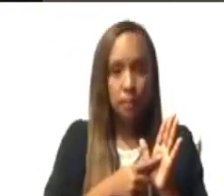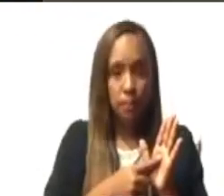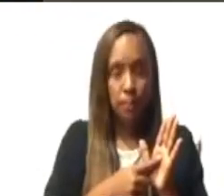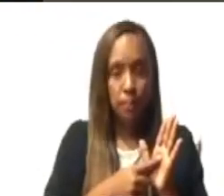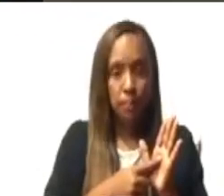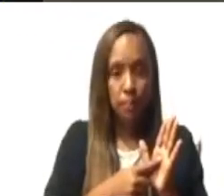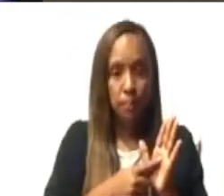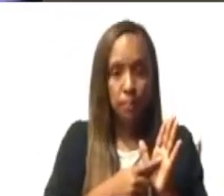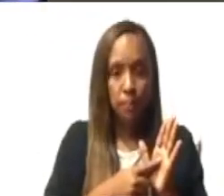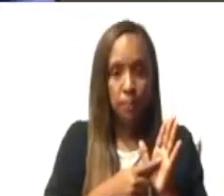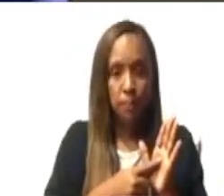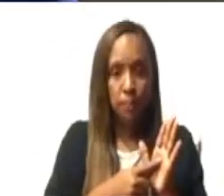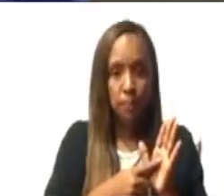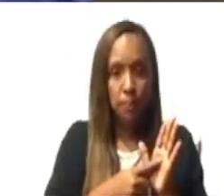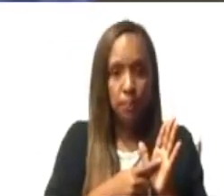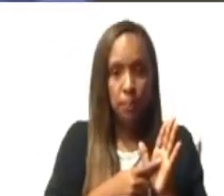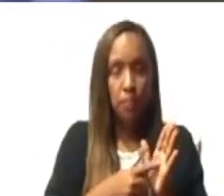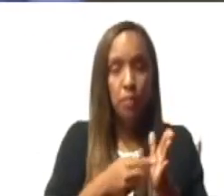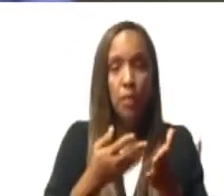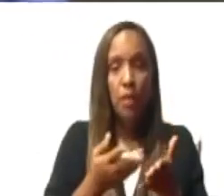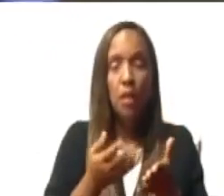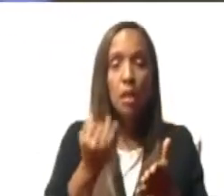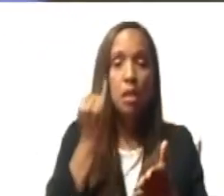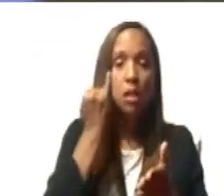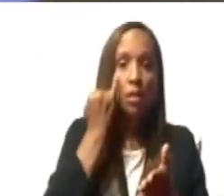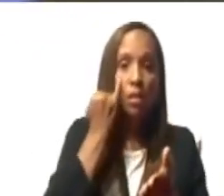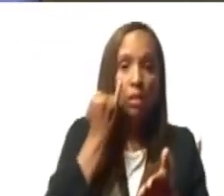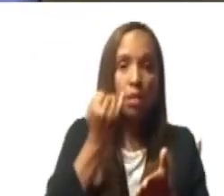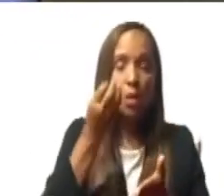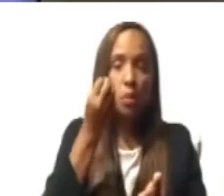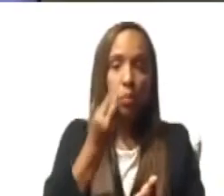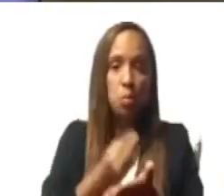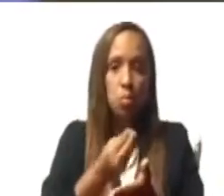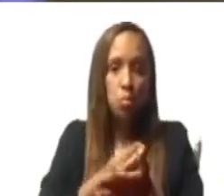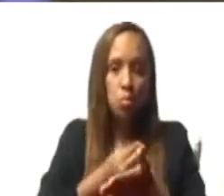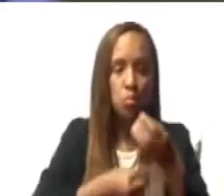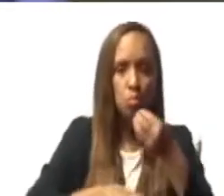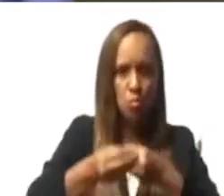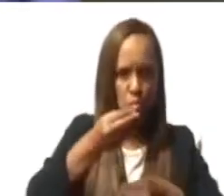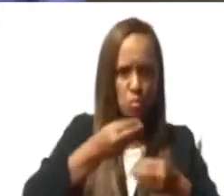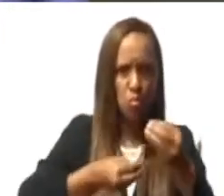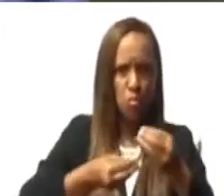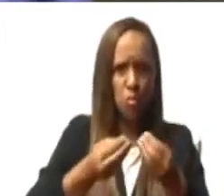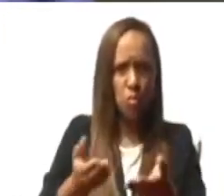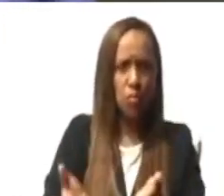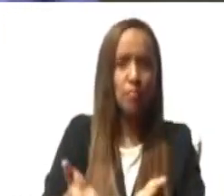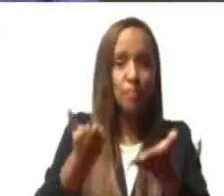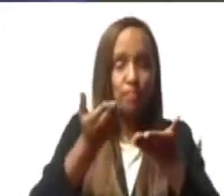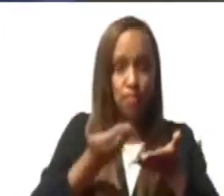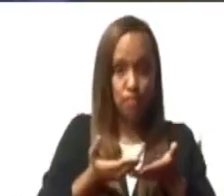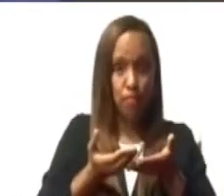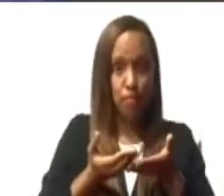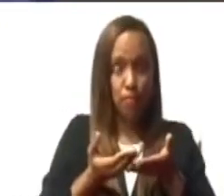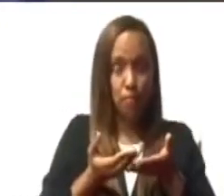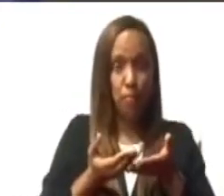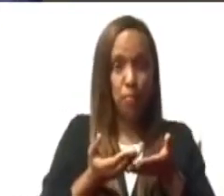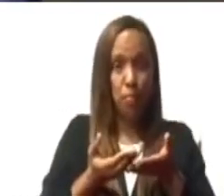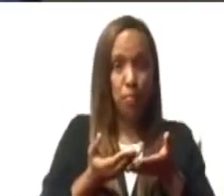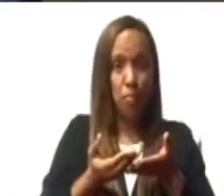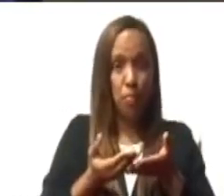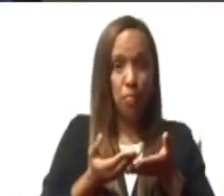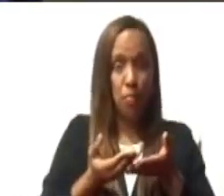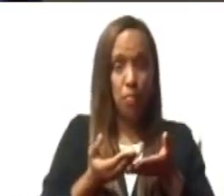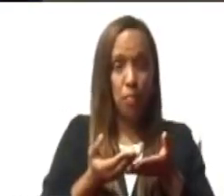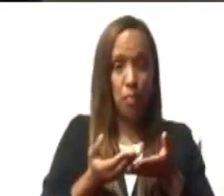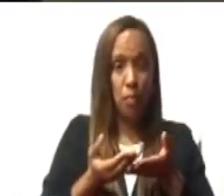año 2023, la dinámica de las recaudaciones ha superado las expectativas de las autoridades tributarias. Es